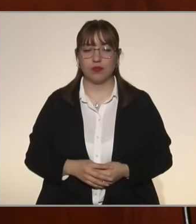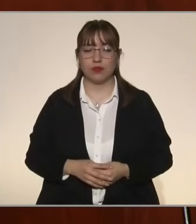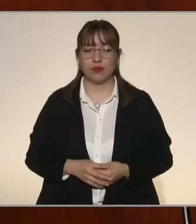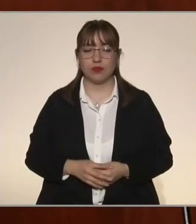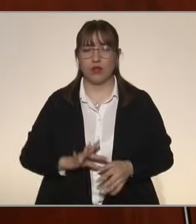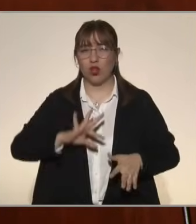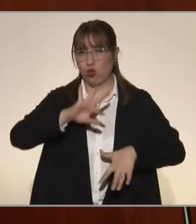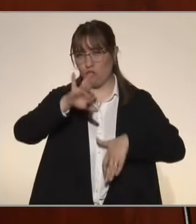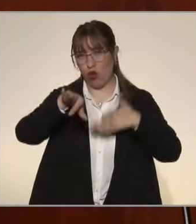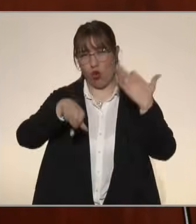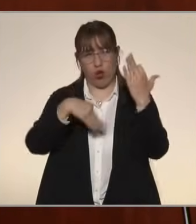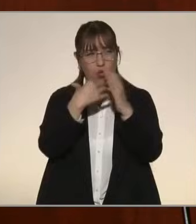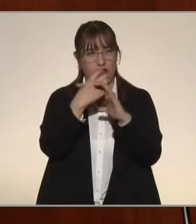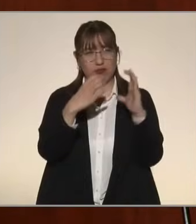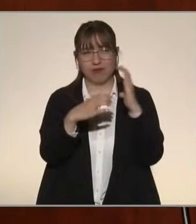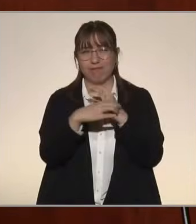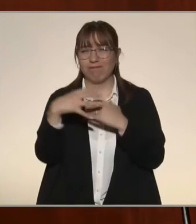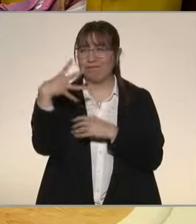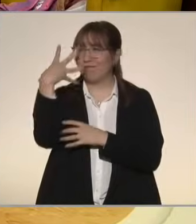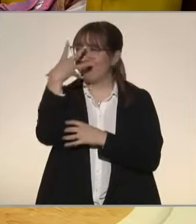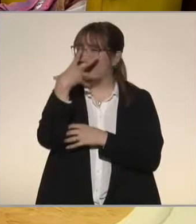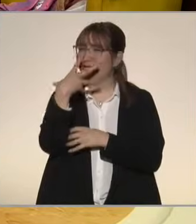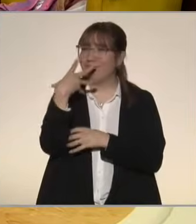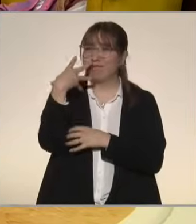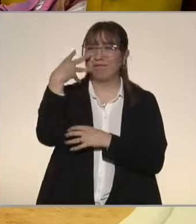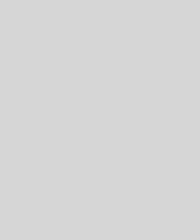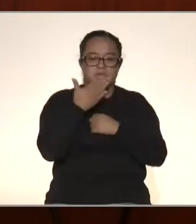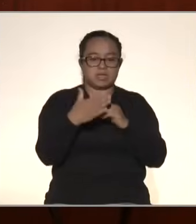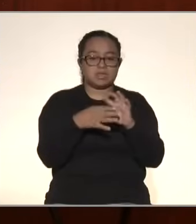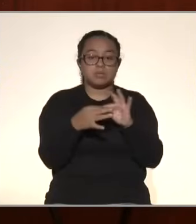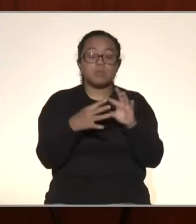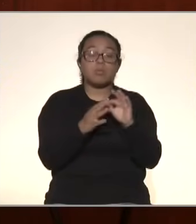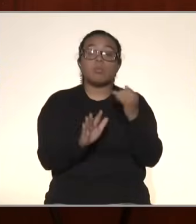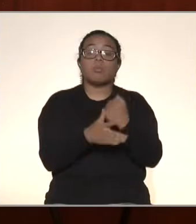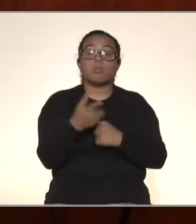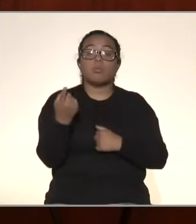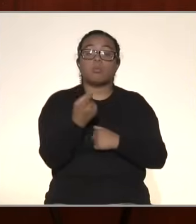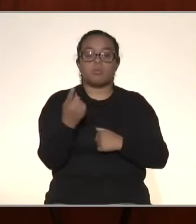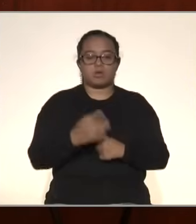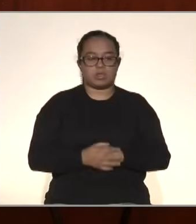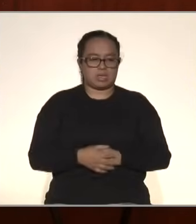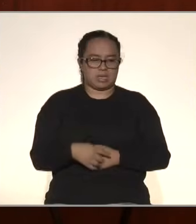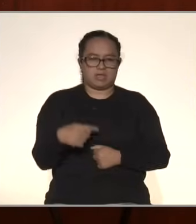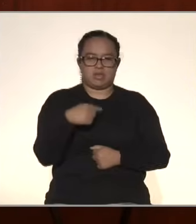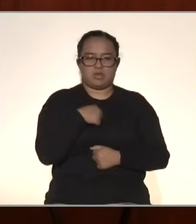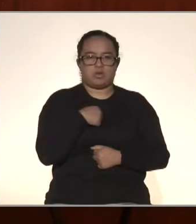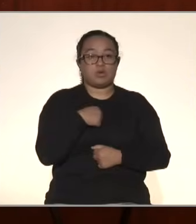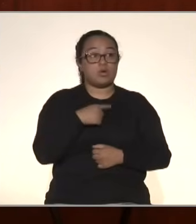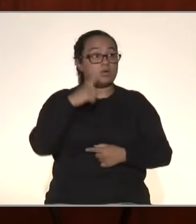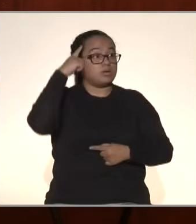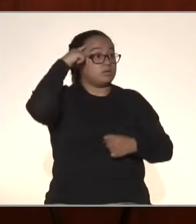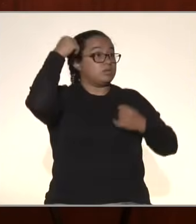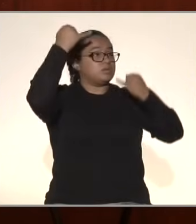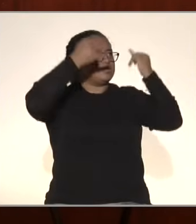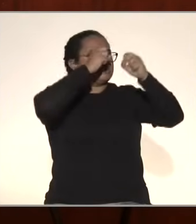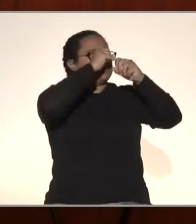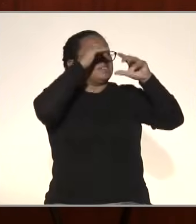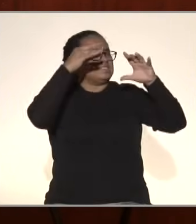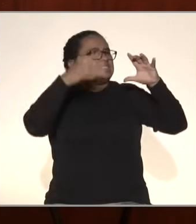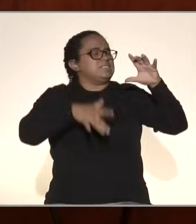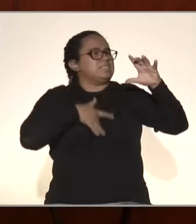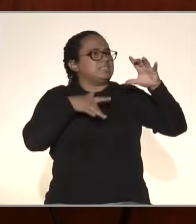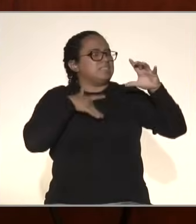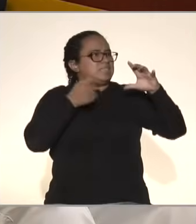me lo dice la sociedad. Puede haber puntos intermedios. Si a mí generar expectativas me está generando